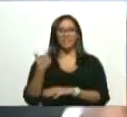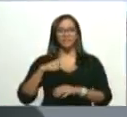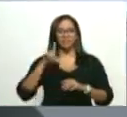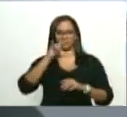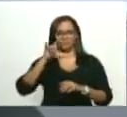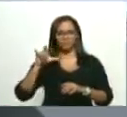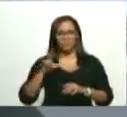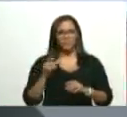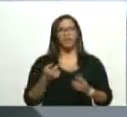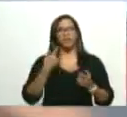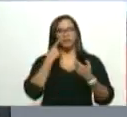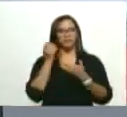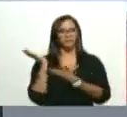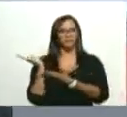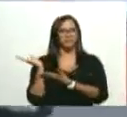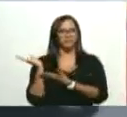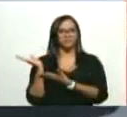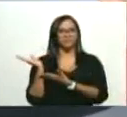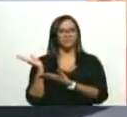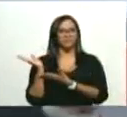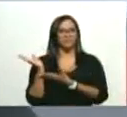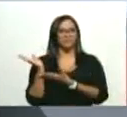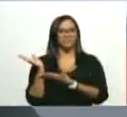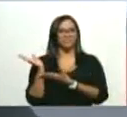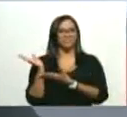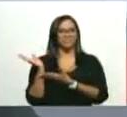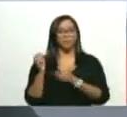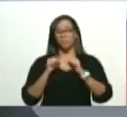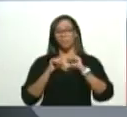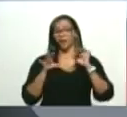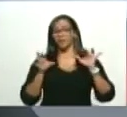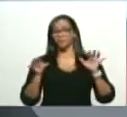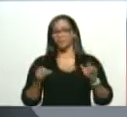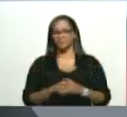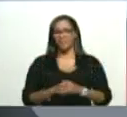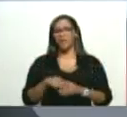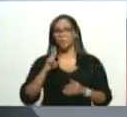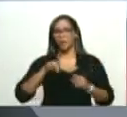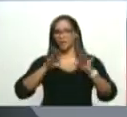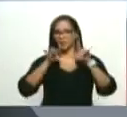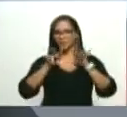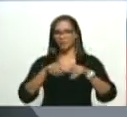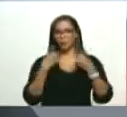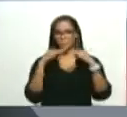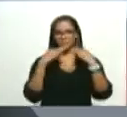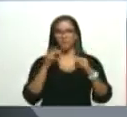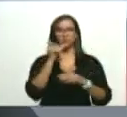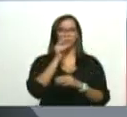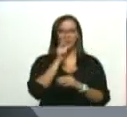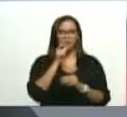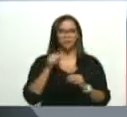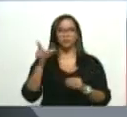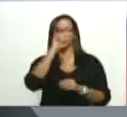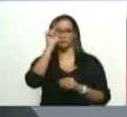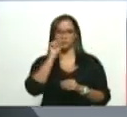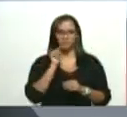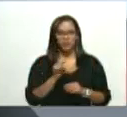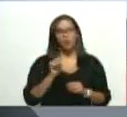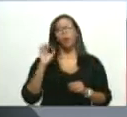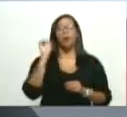Instagram, @boriscastellano1, que mágicamente va a aparecer aquí abajo, y en la cual usted puede escribir su mensaje, su pregunta, su interrogante o